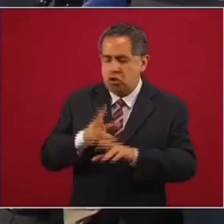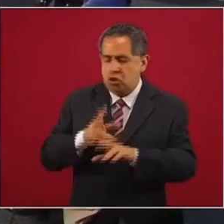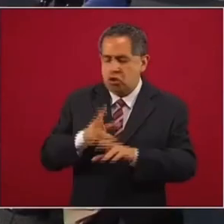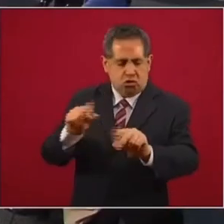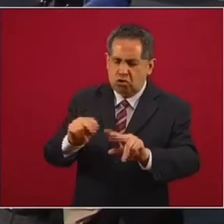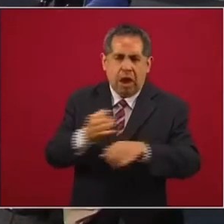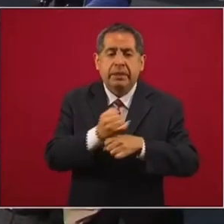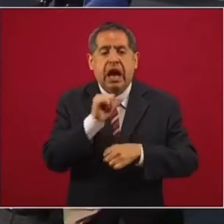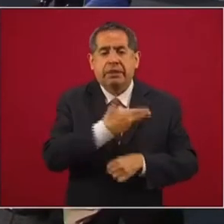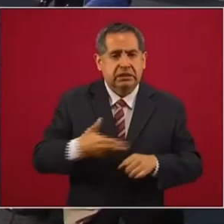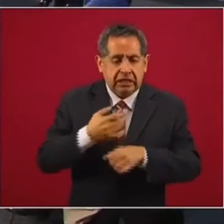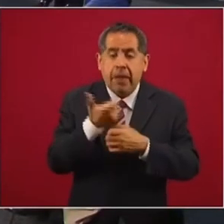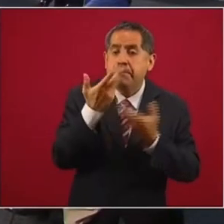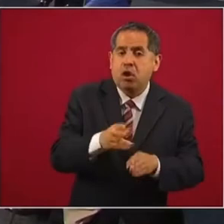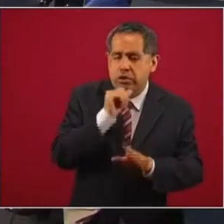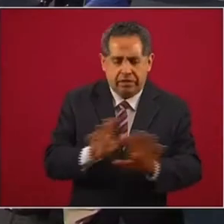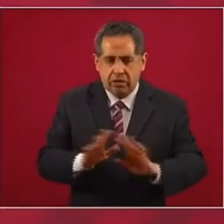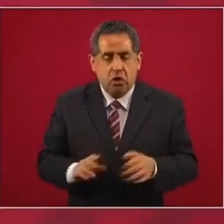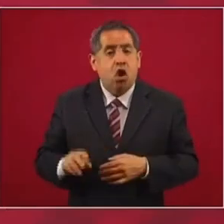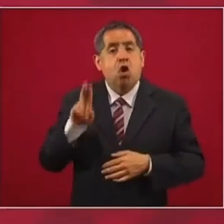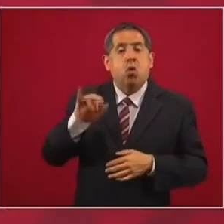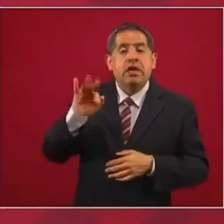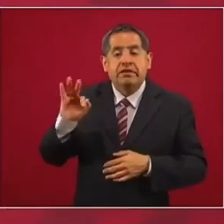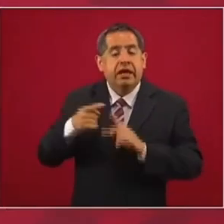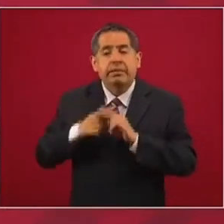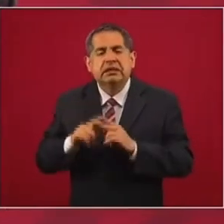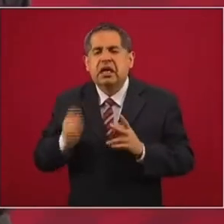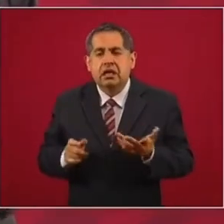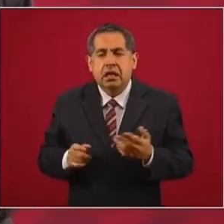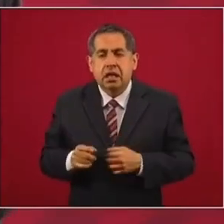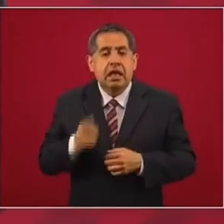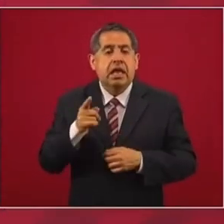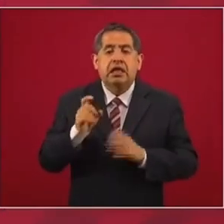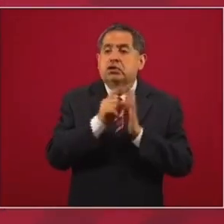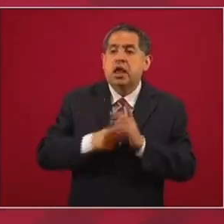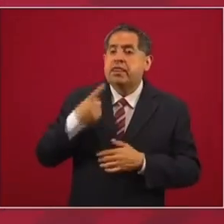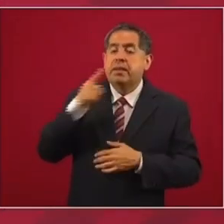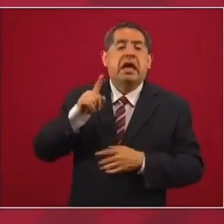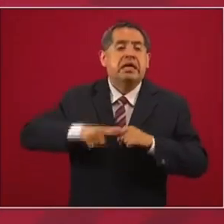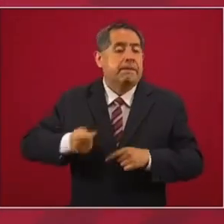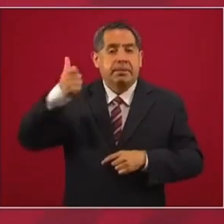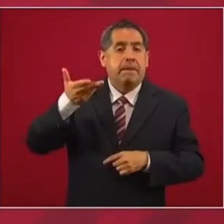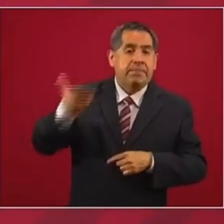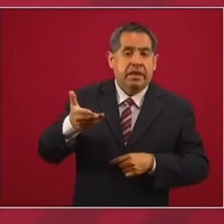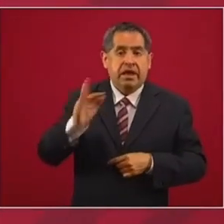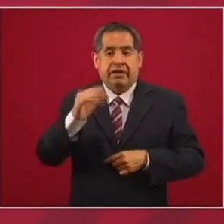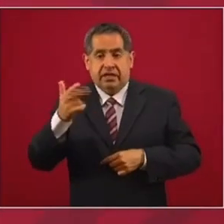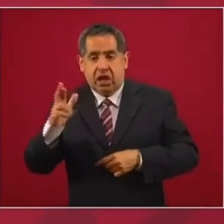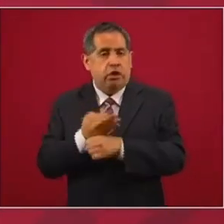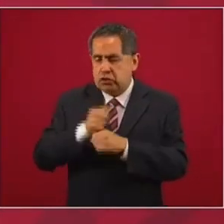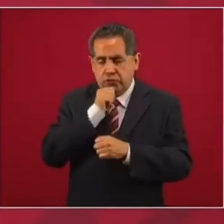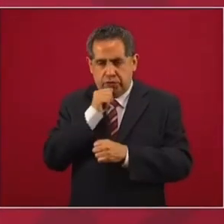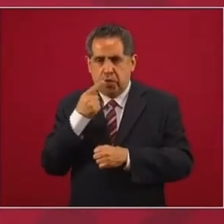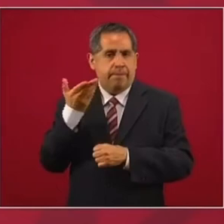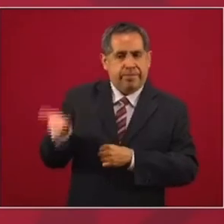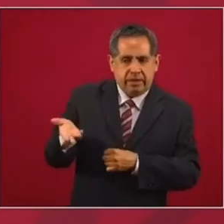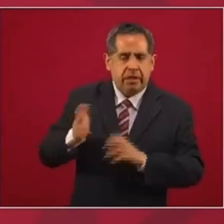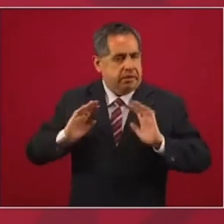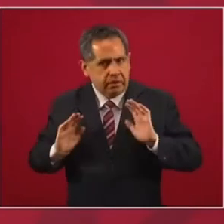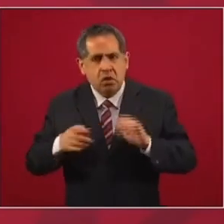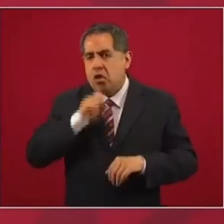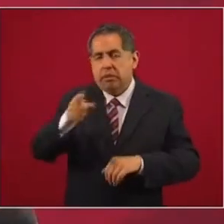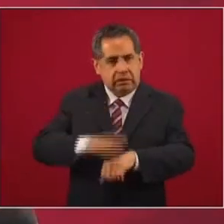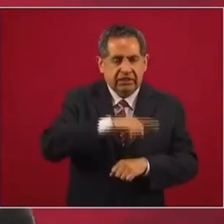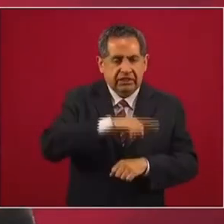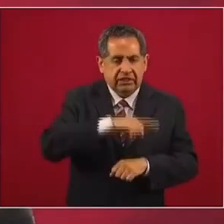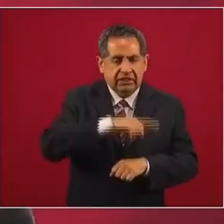de momento no. No, porque la UIF investiga a partir de que hay una solicitud de la Fiscalía. En este caso no existe ninguna solicitud de la Fiscalía. Y también yo